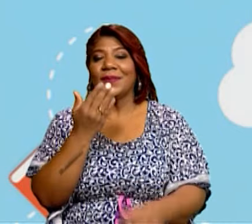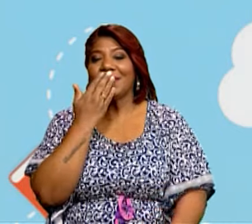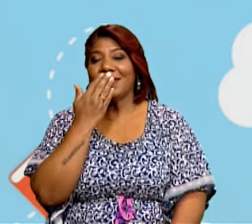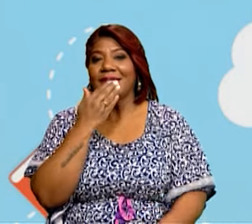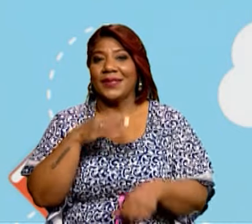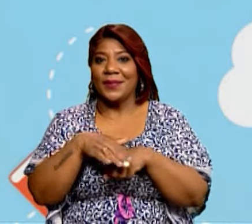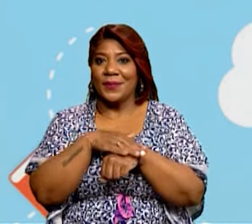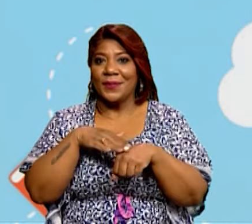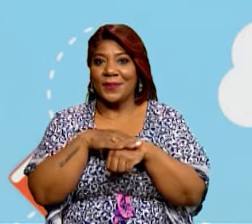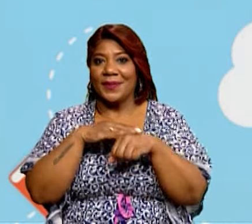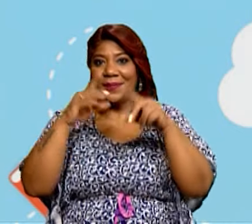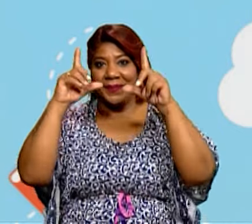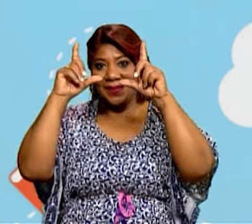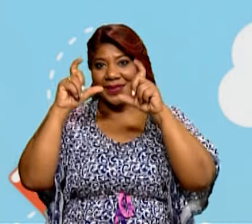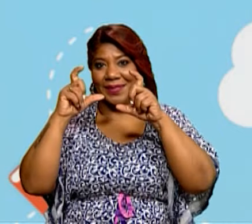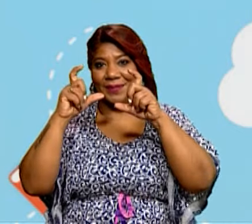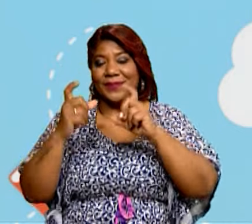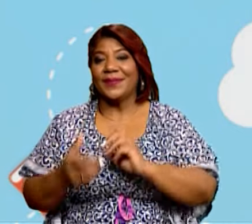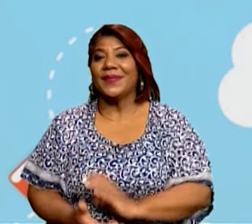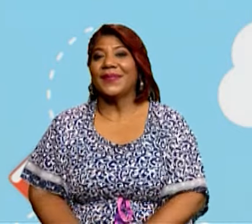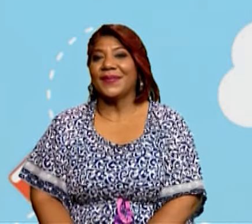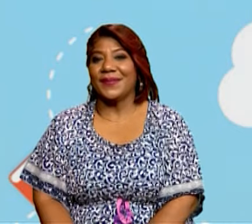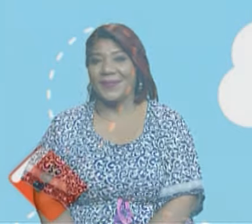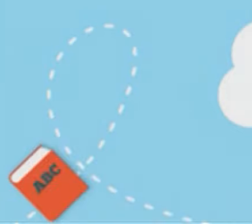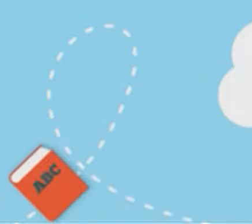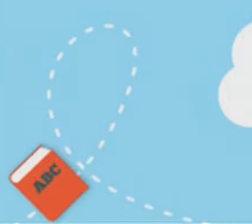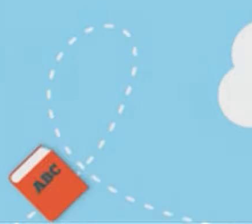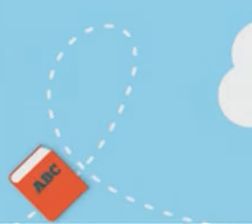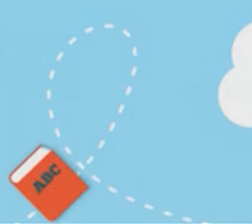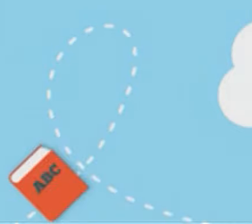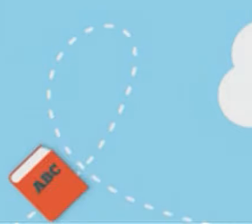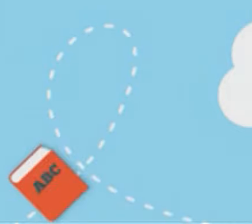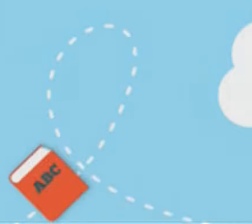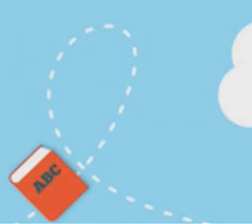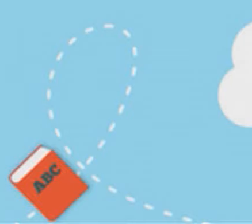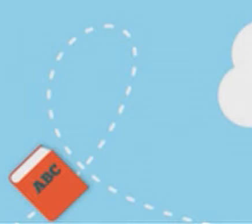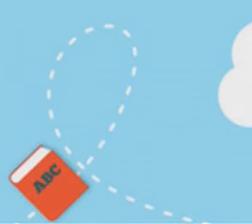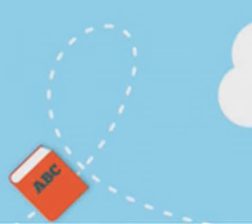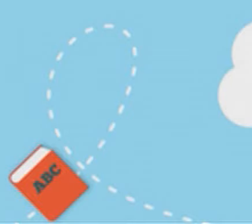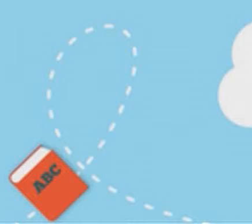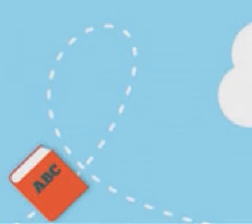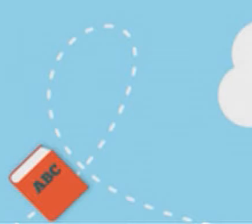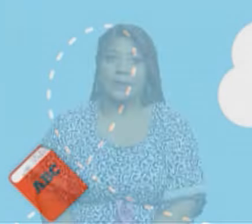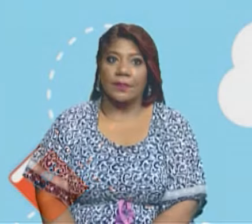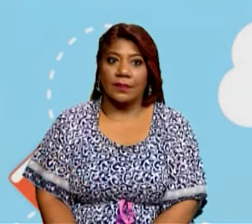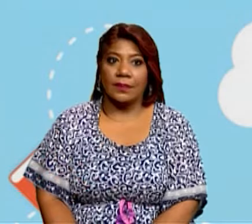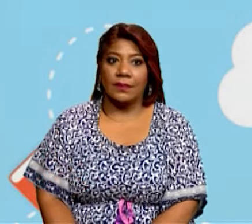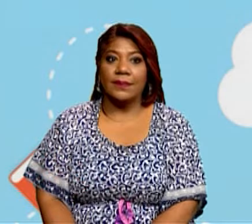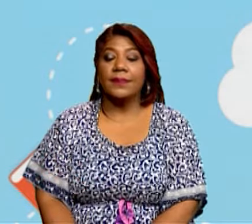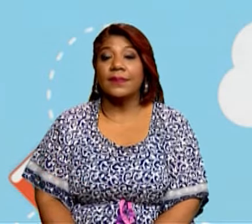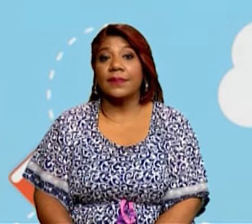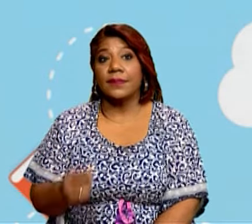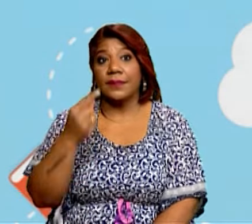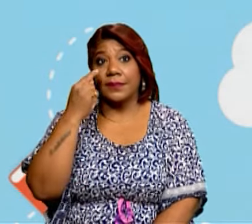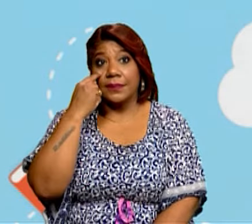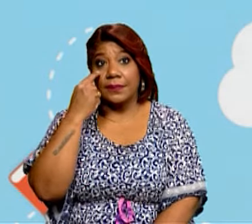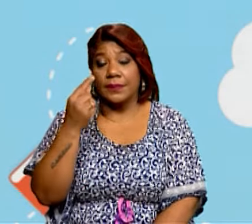una foto de pantalla para que después puedas entonces saber que la comarca